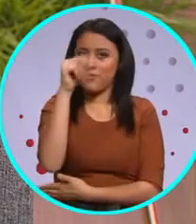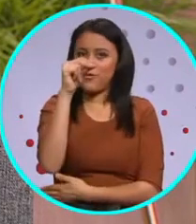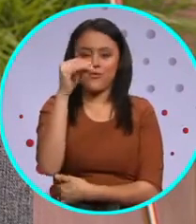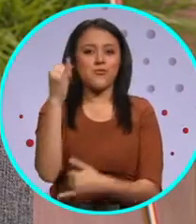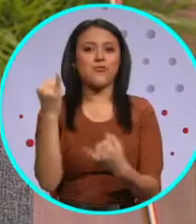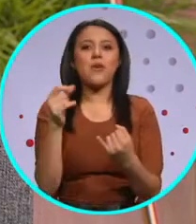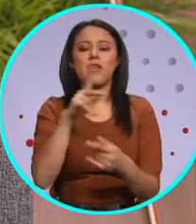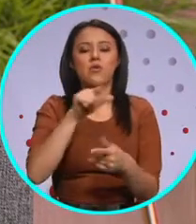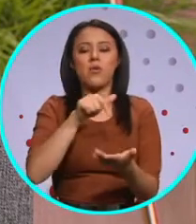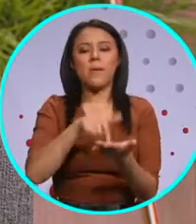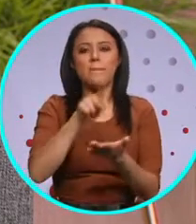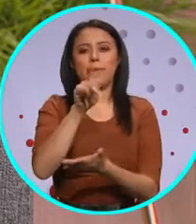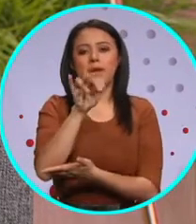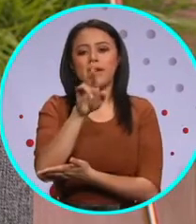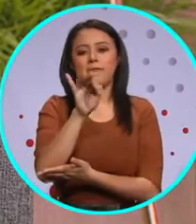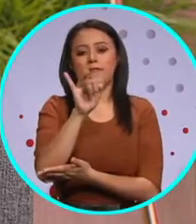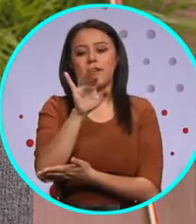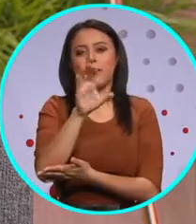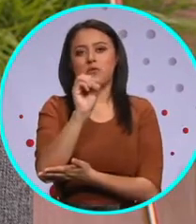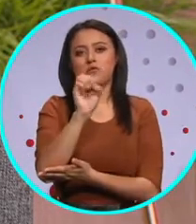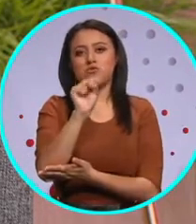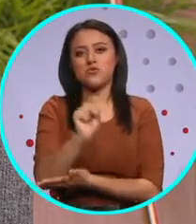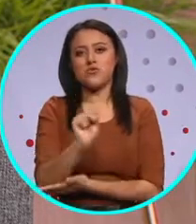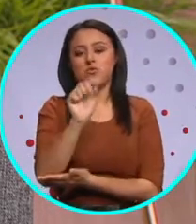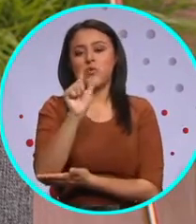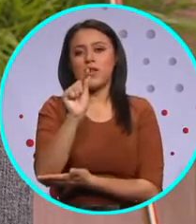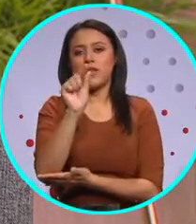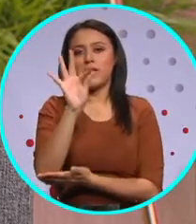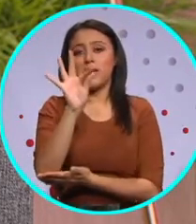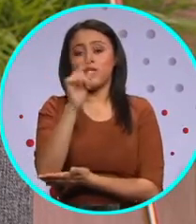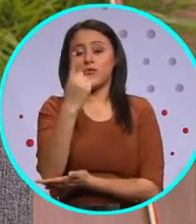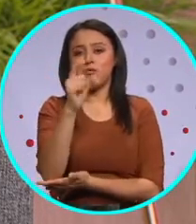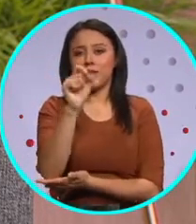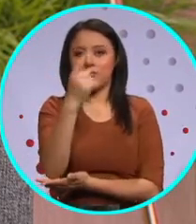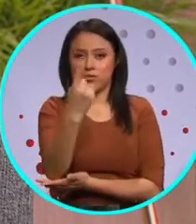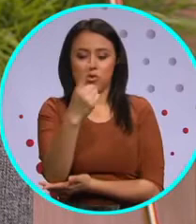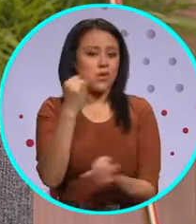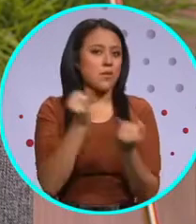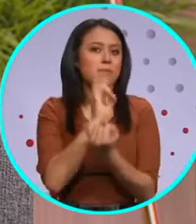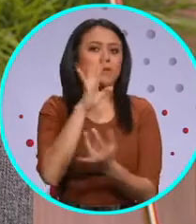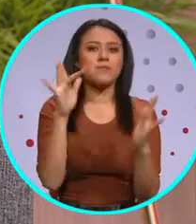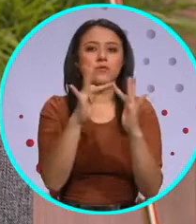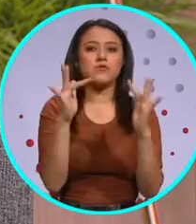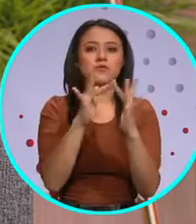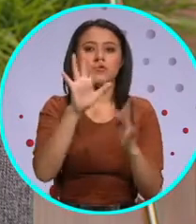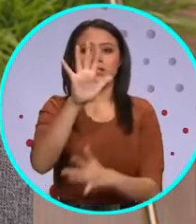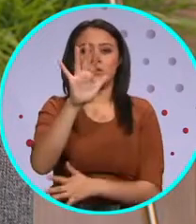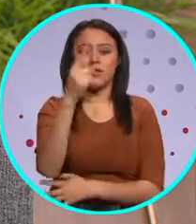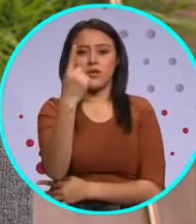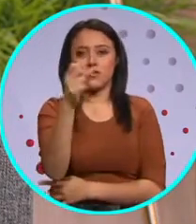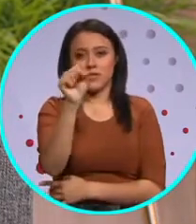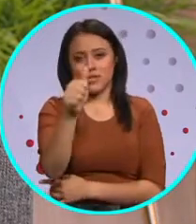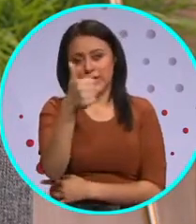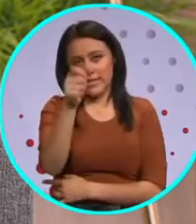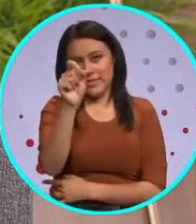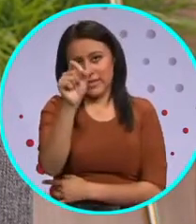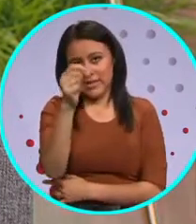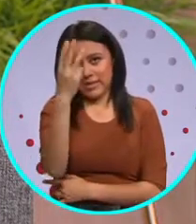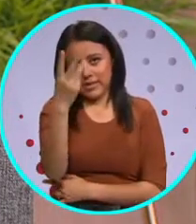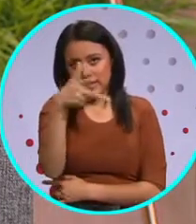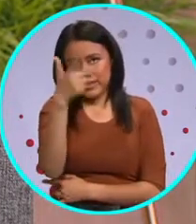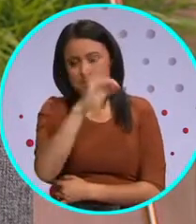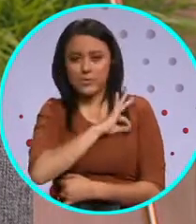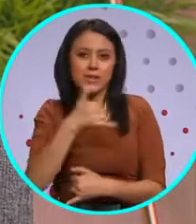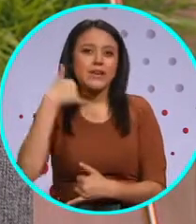periféricos u 4121 también pueden ponerse en contacto con nosotros a través de la línea de cruce 51 66 23 3 y por